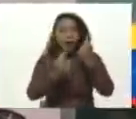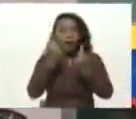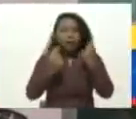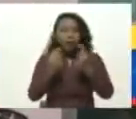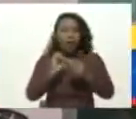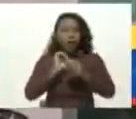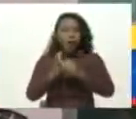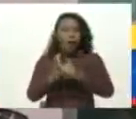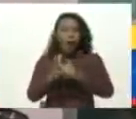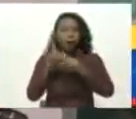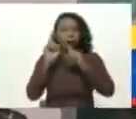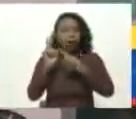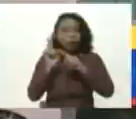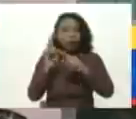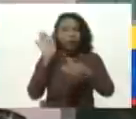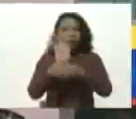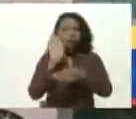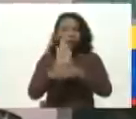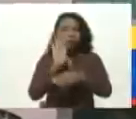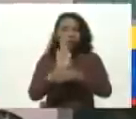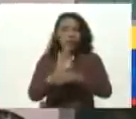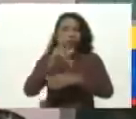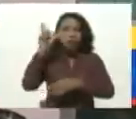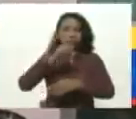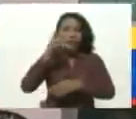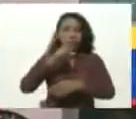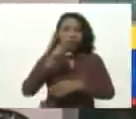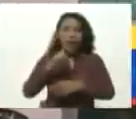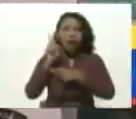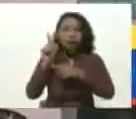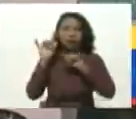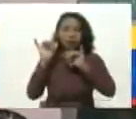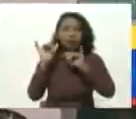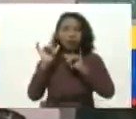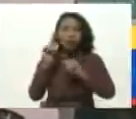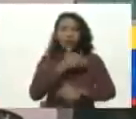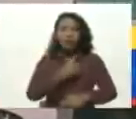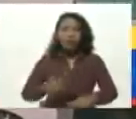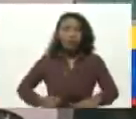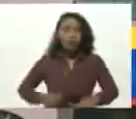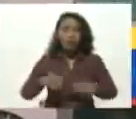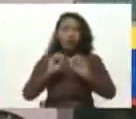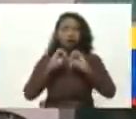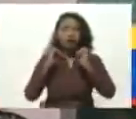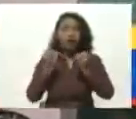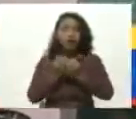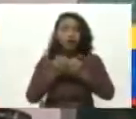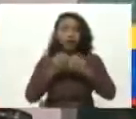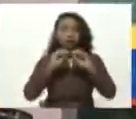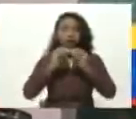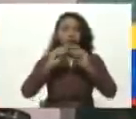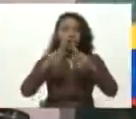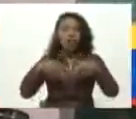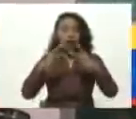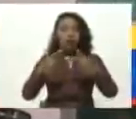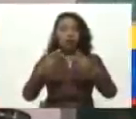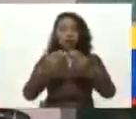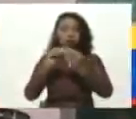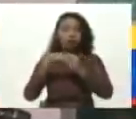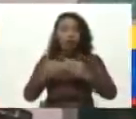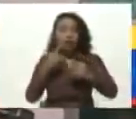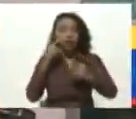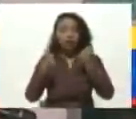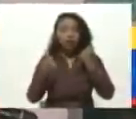con todos sus cuidados necesarios. Y asimismo, presidente, en la sala de rehabilitación estamos inaugurando el servicio